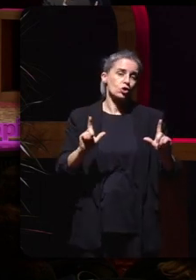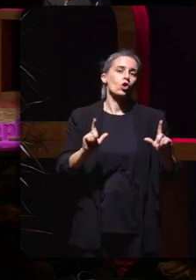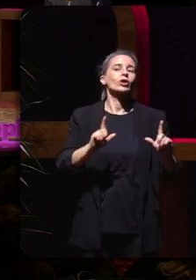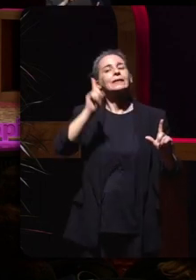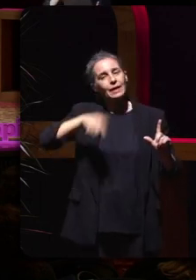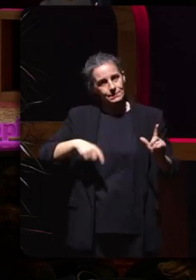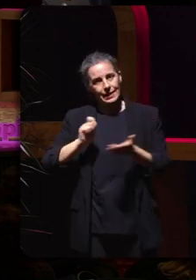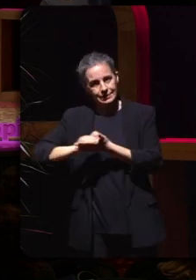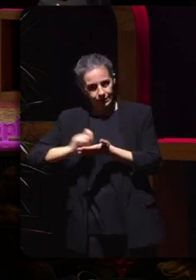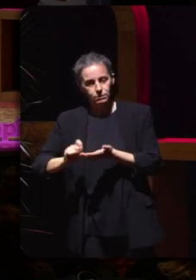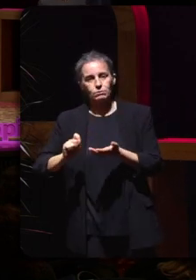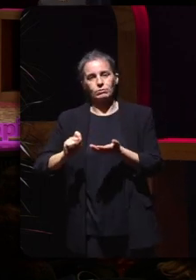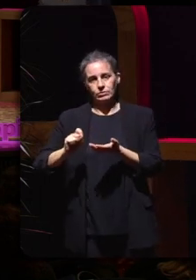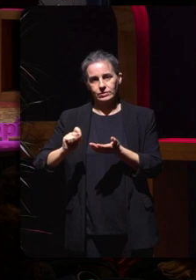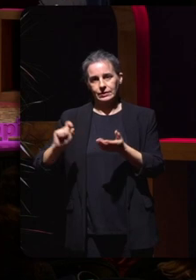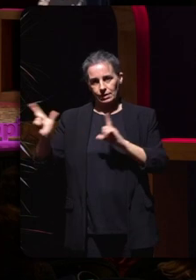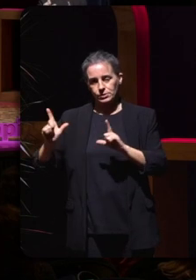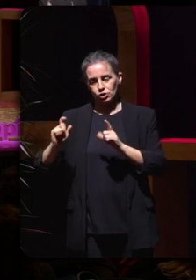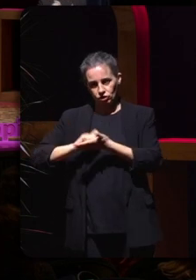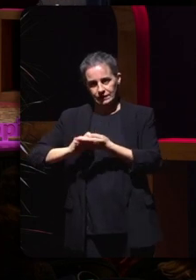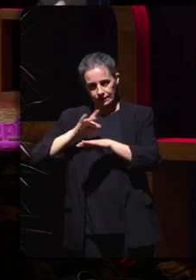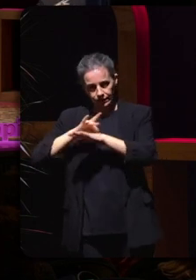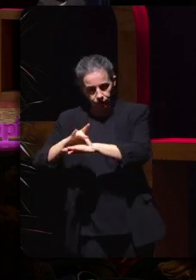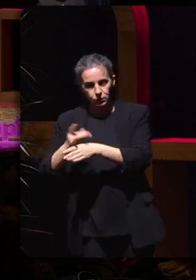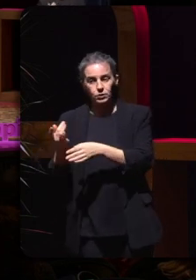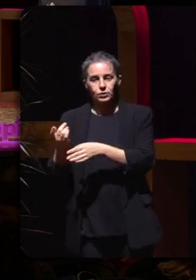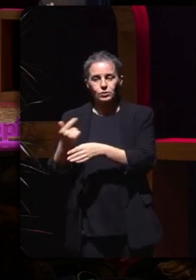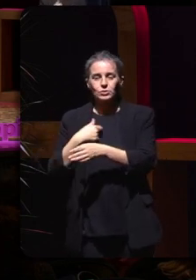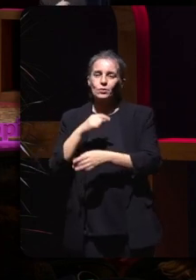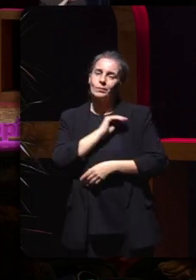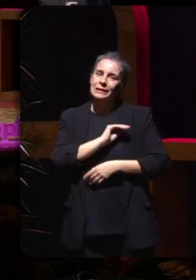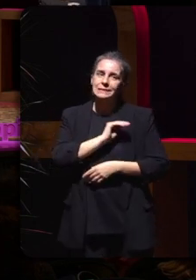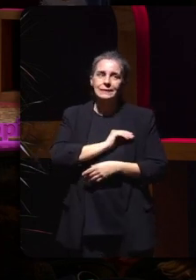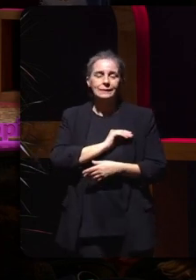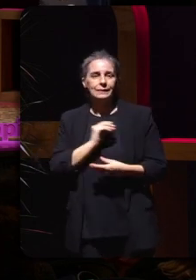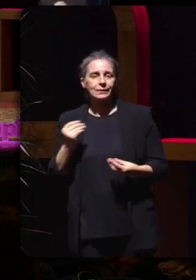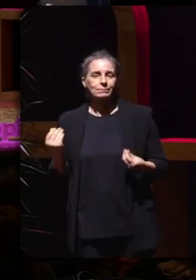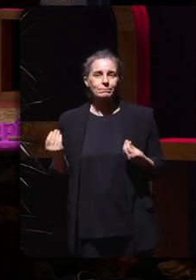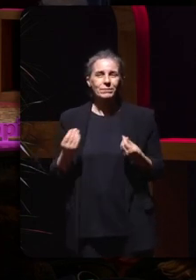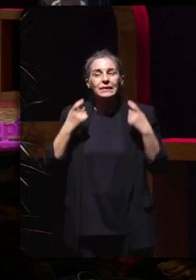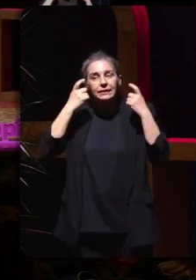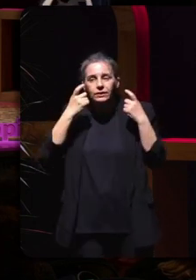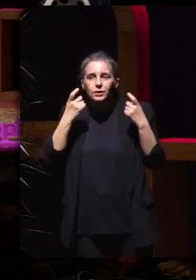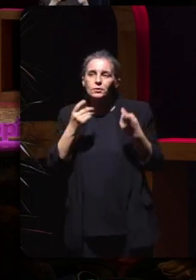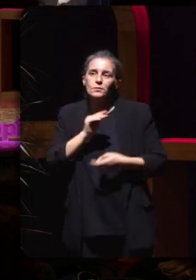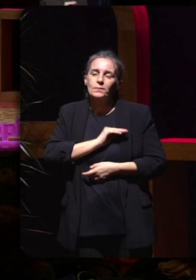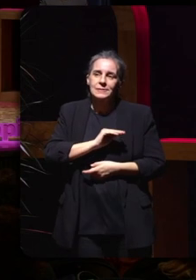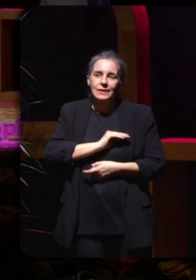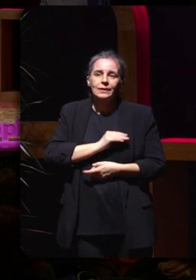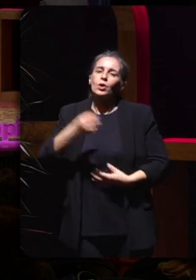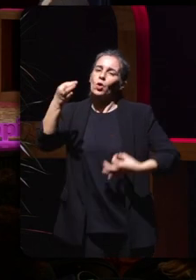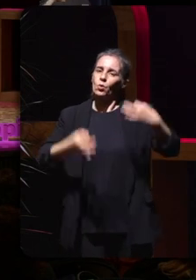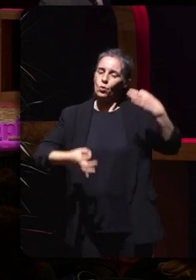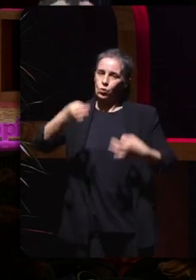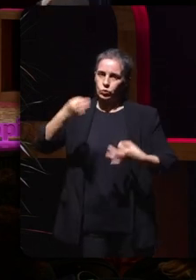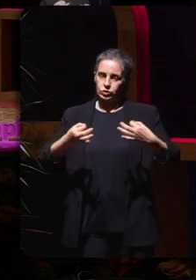televisión yo creo que soy bastante o Procuro ser bastante justa